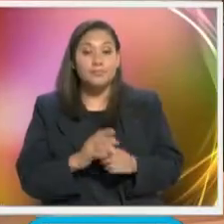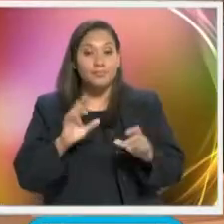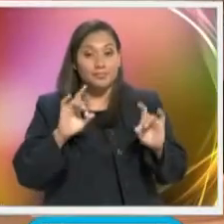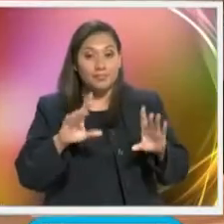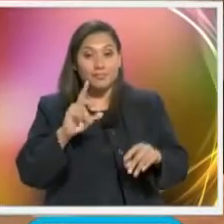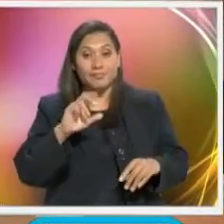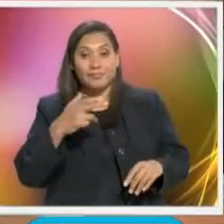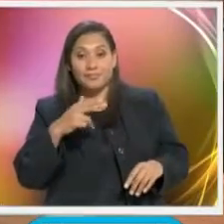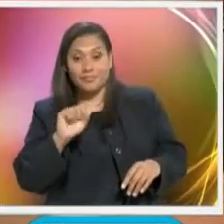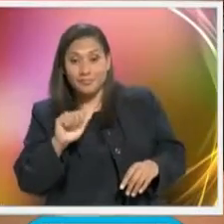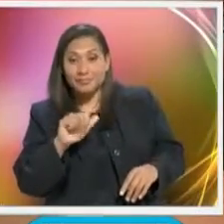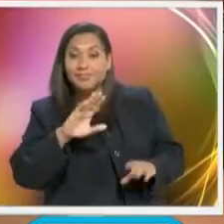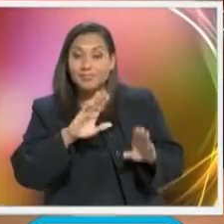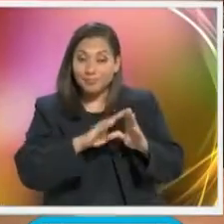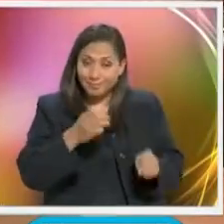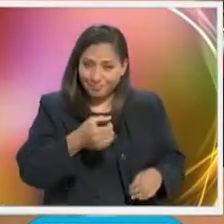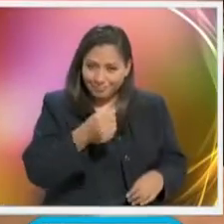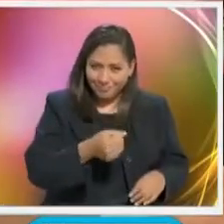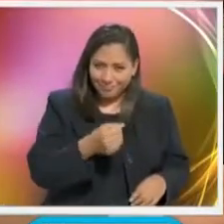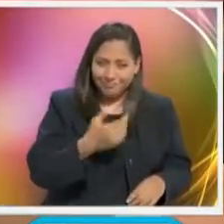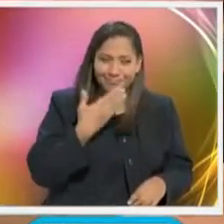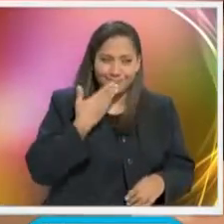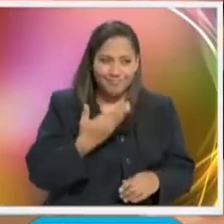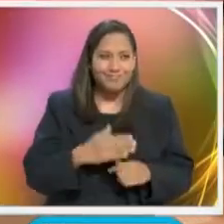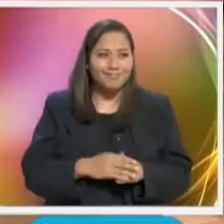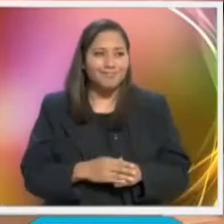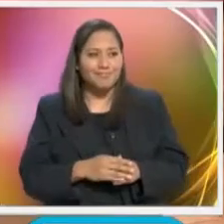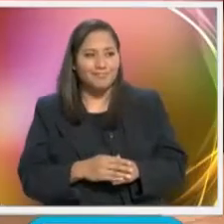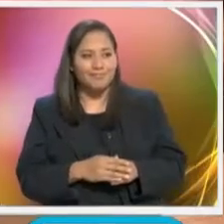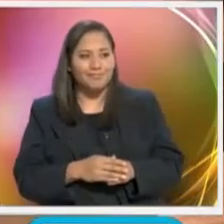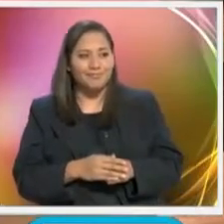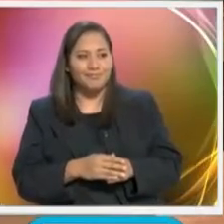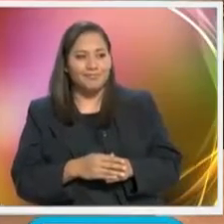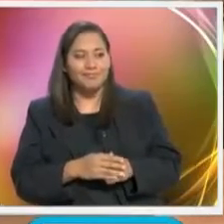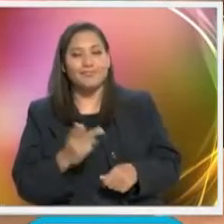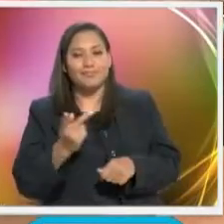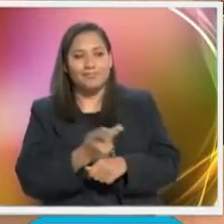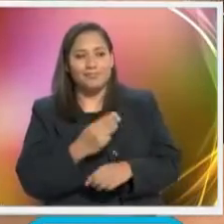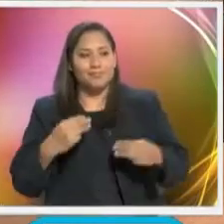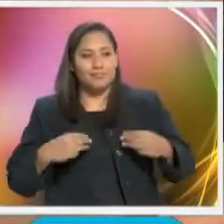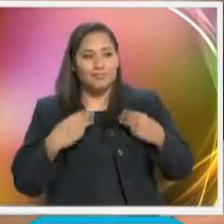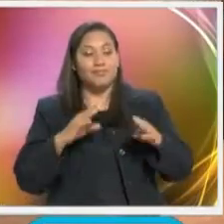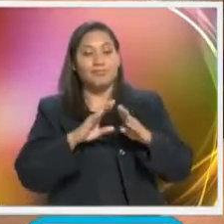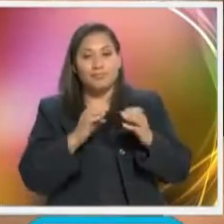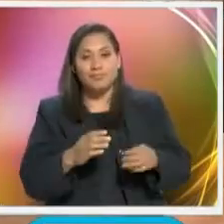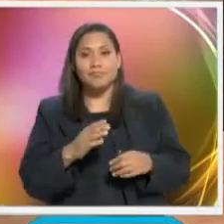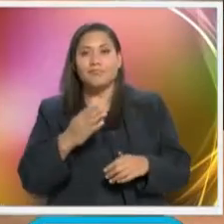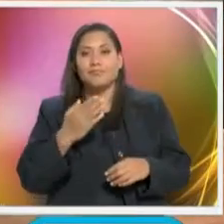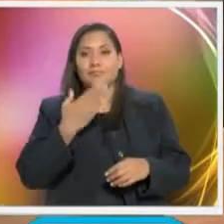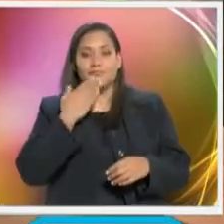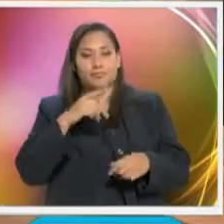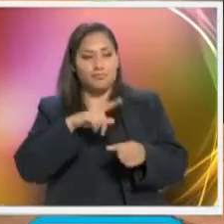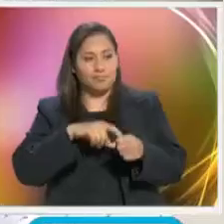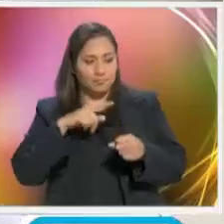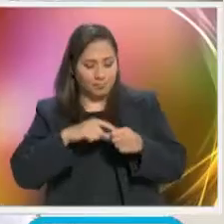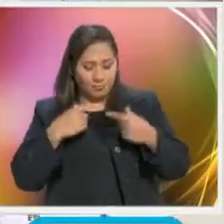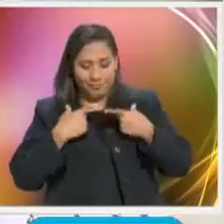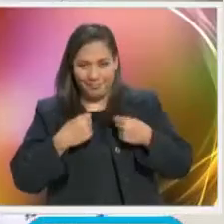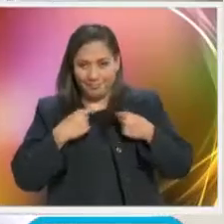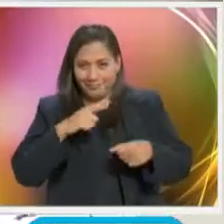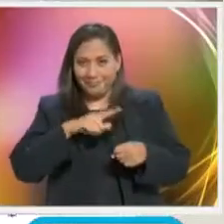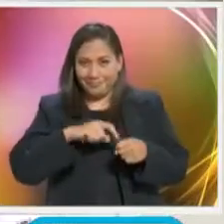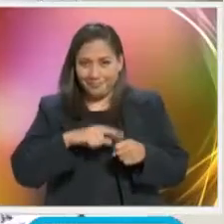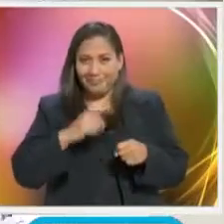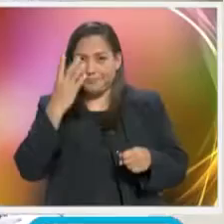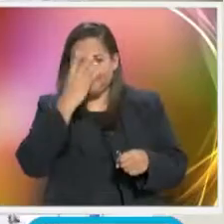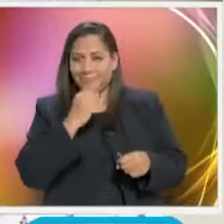Ángel de esa, ¿cómo estás? Muy bien, así como ¿qué pasó, muchachos? ¿Cómo te va? Oye, qué buen Yo- tema traes el día de hoy. Nos gusta mucho. La